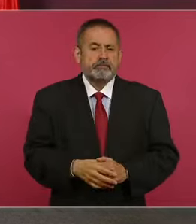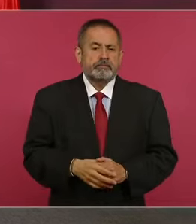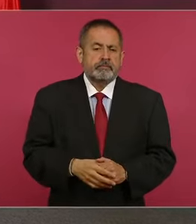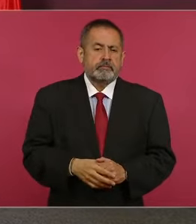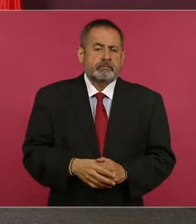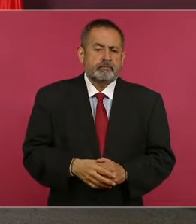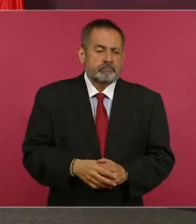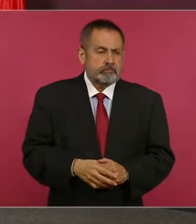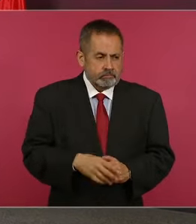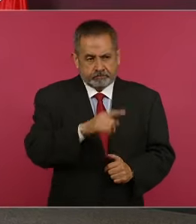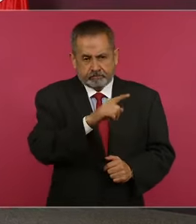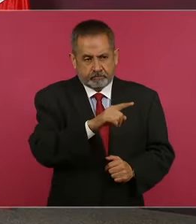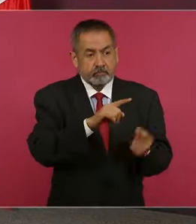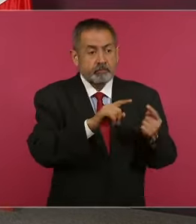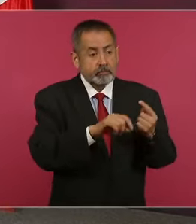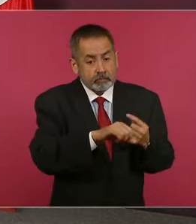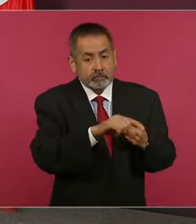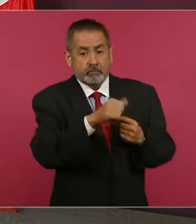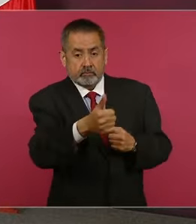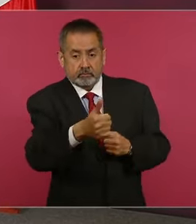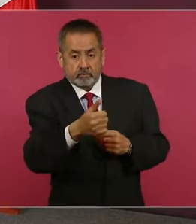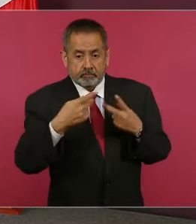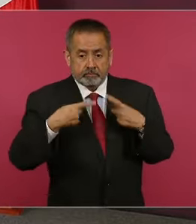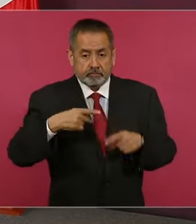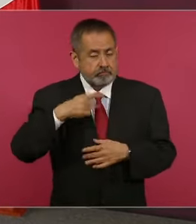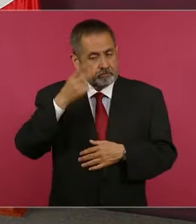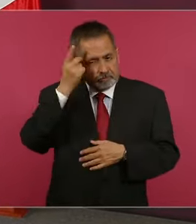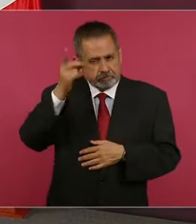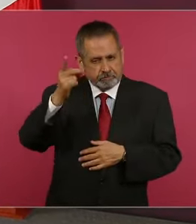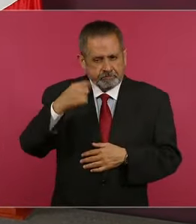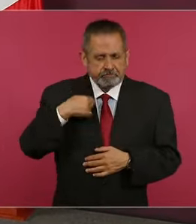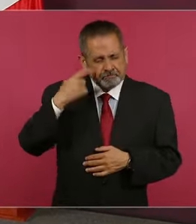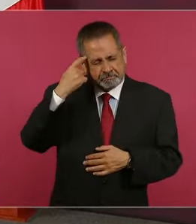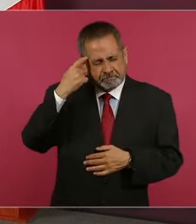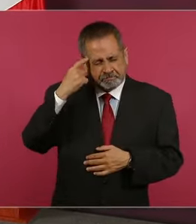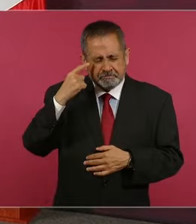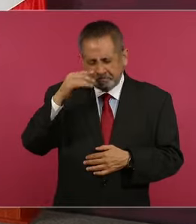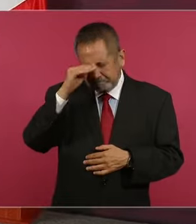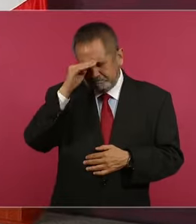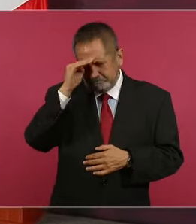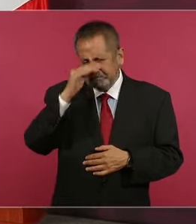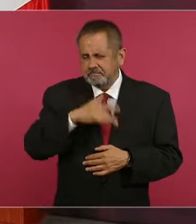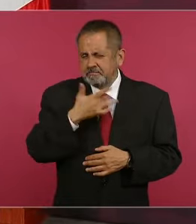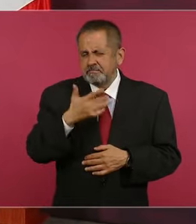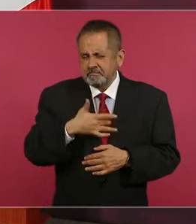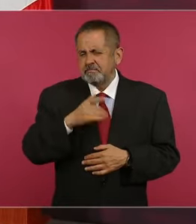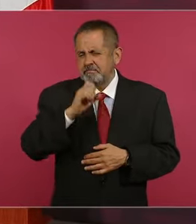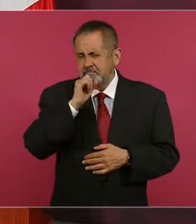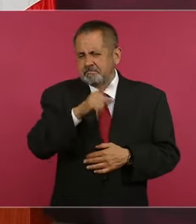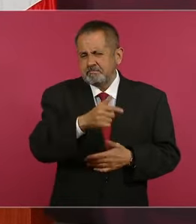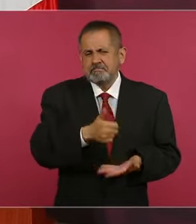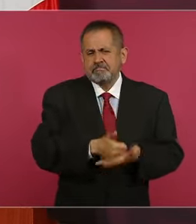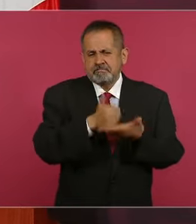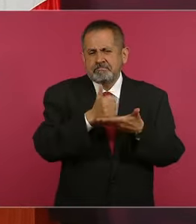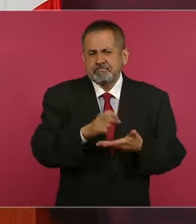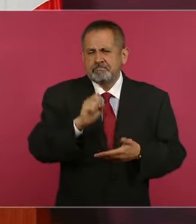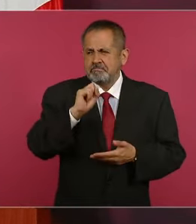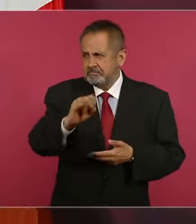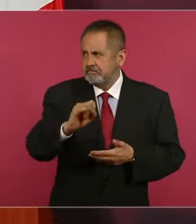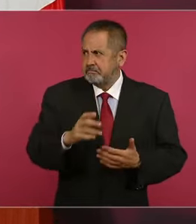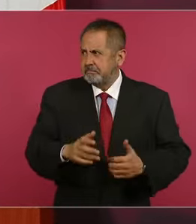y los otros pienso que también van a ayudarnos. Es